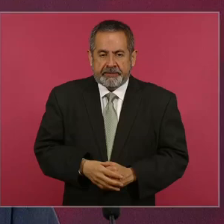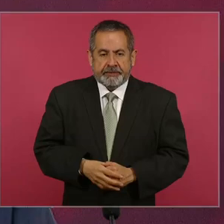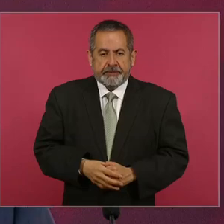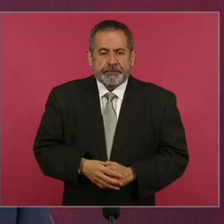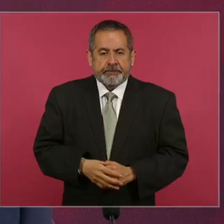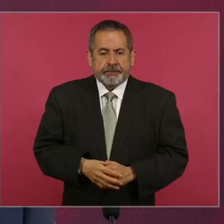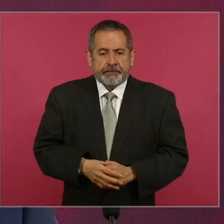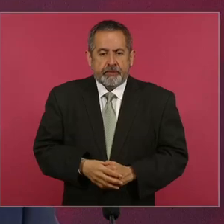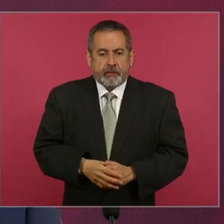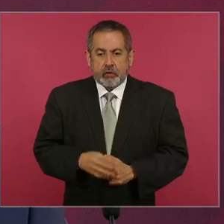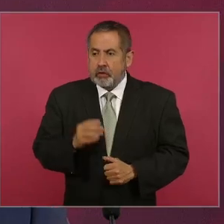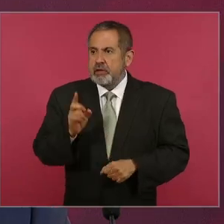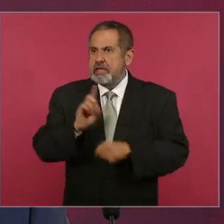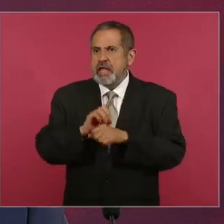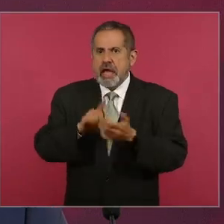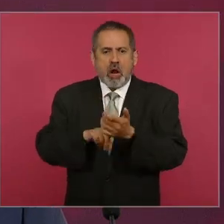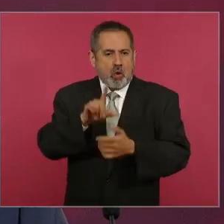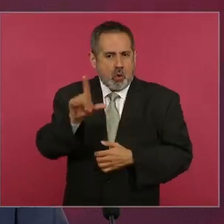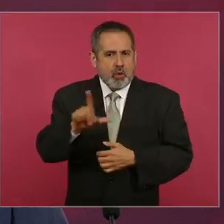un lunes.